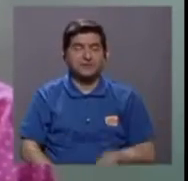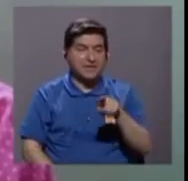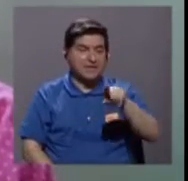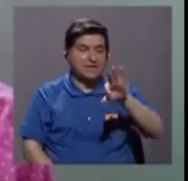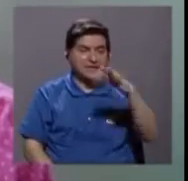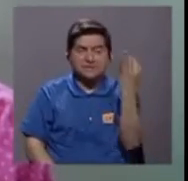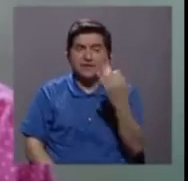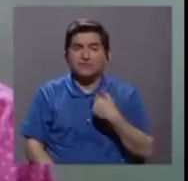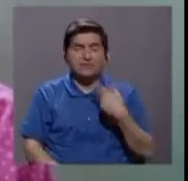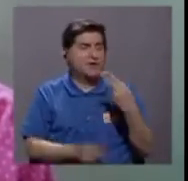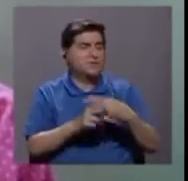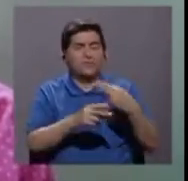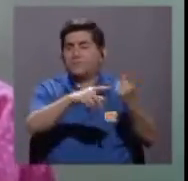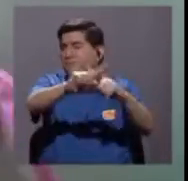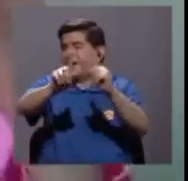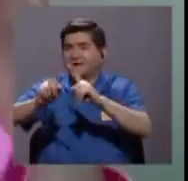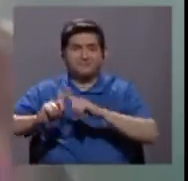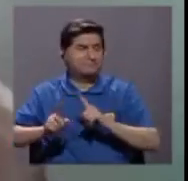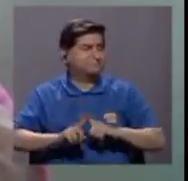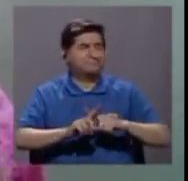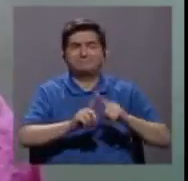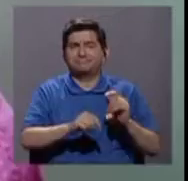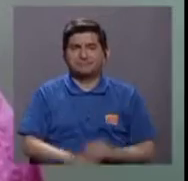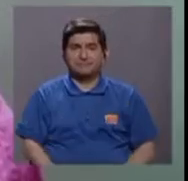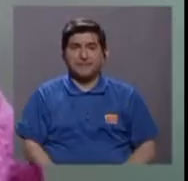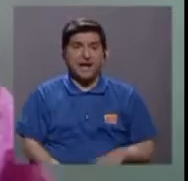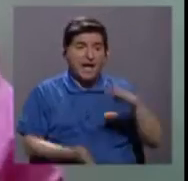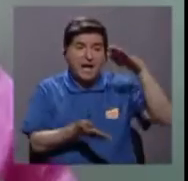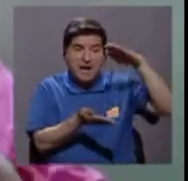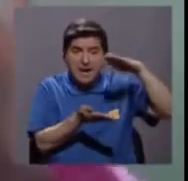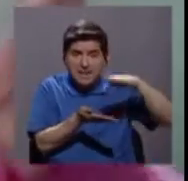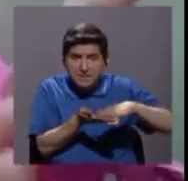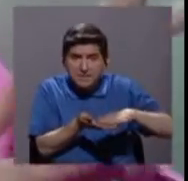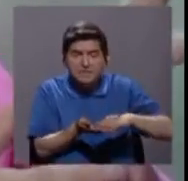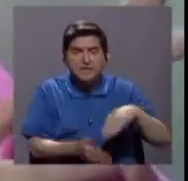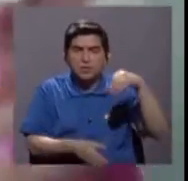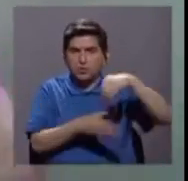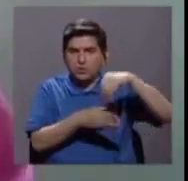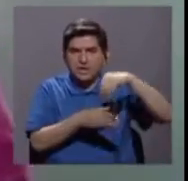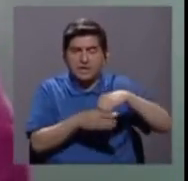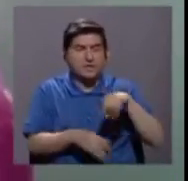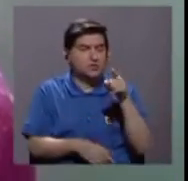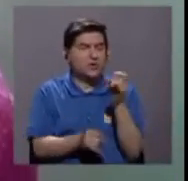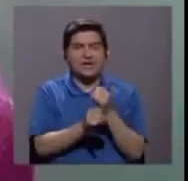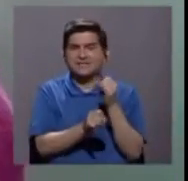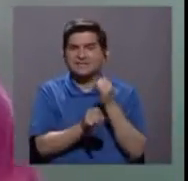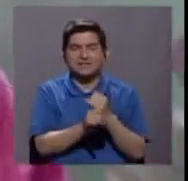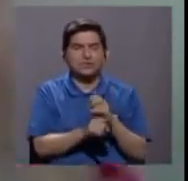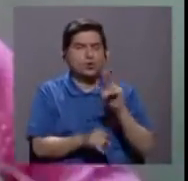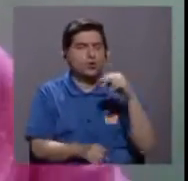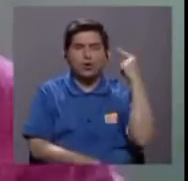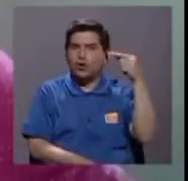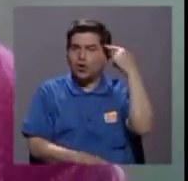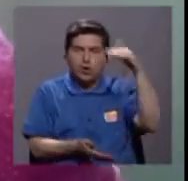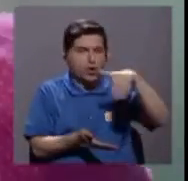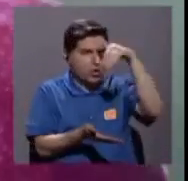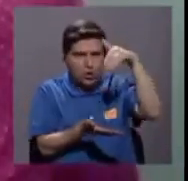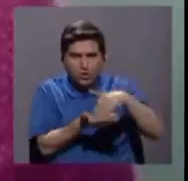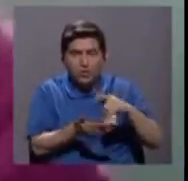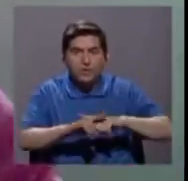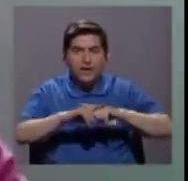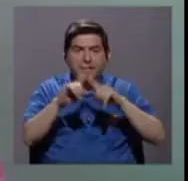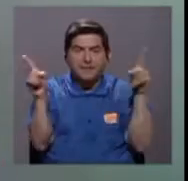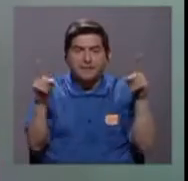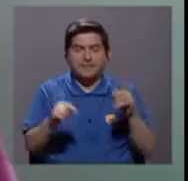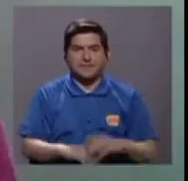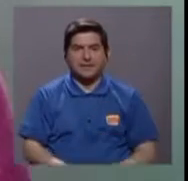puedo nombrar muchas. Entonces, como hay menos ingresos, y esas son instituciones no del gobierno central, pero que muchas de